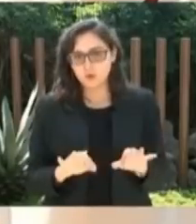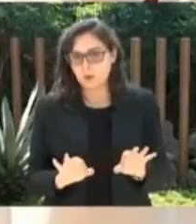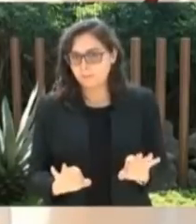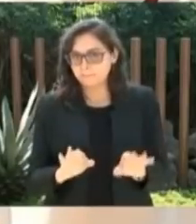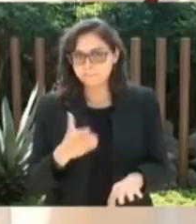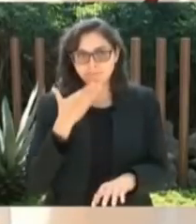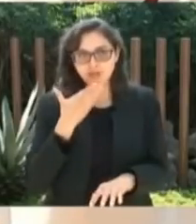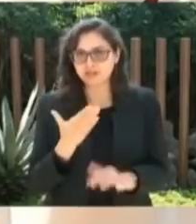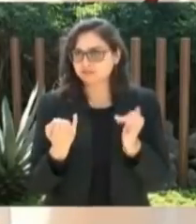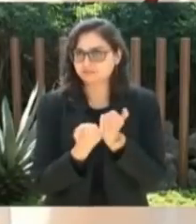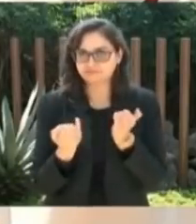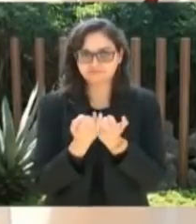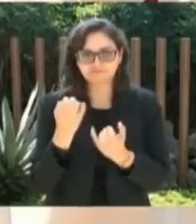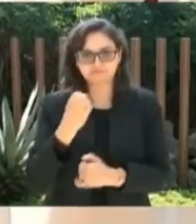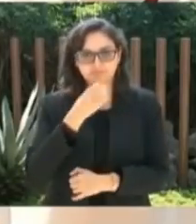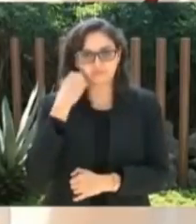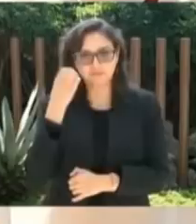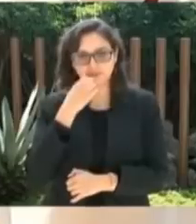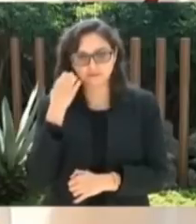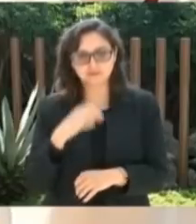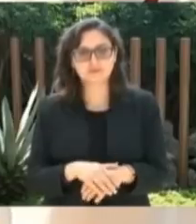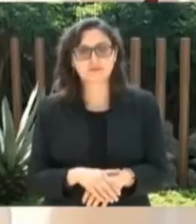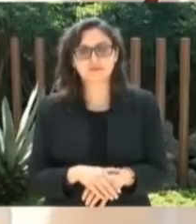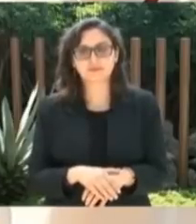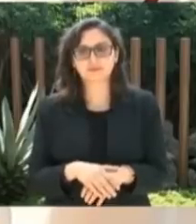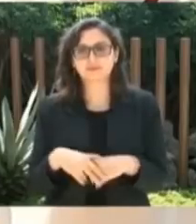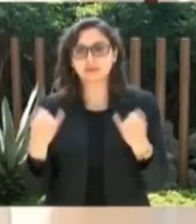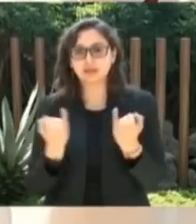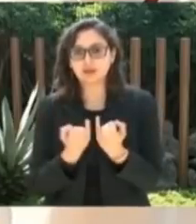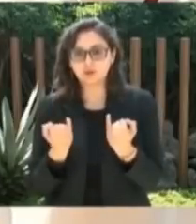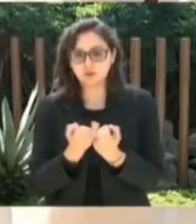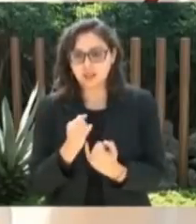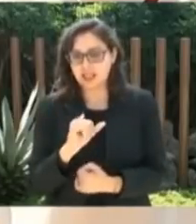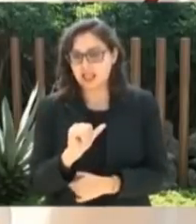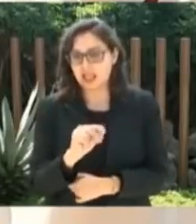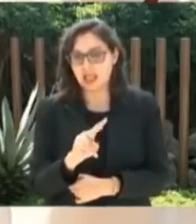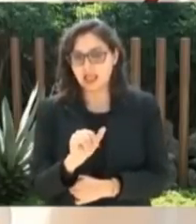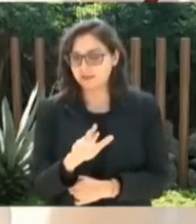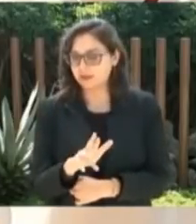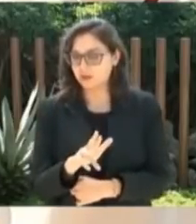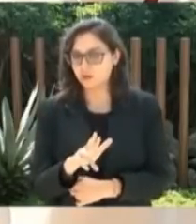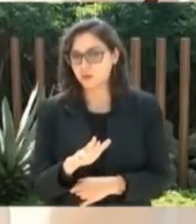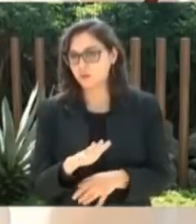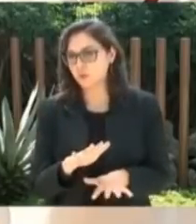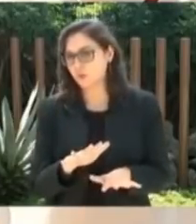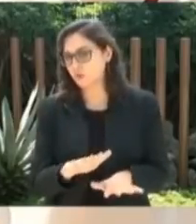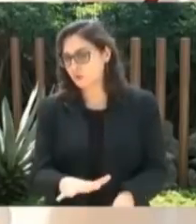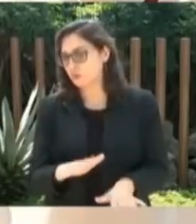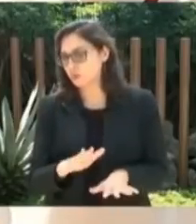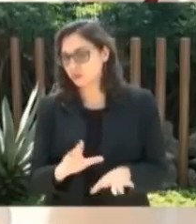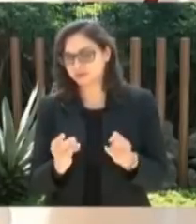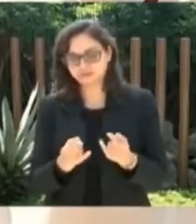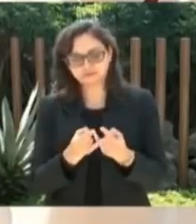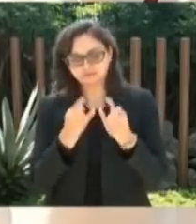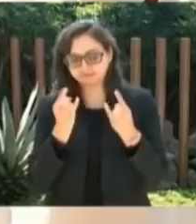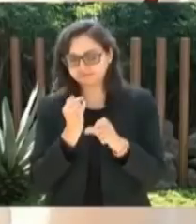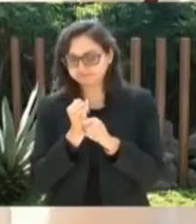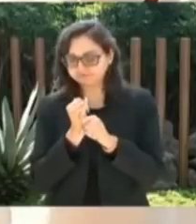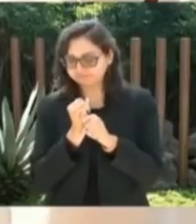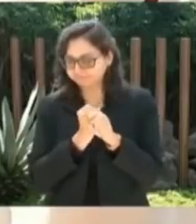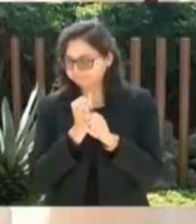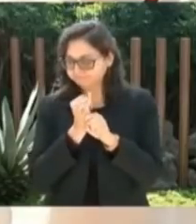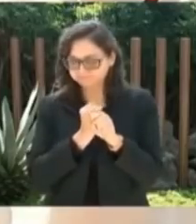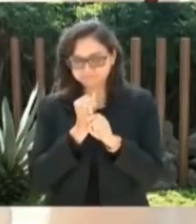Lo mismo Javier García Diego, extraordinario historiador. Todos